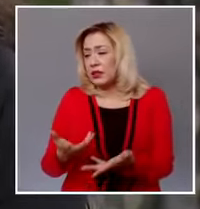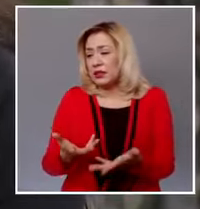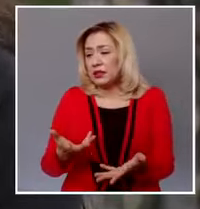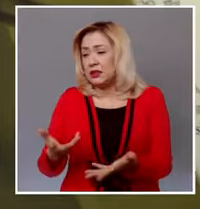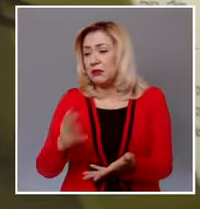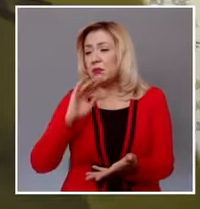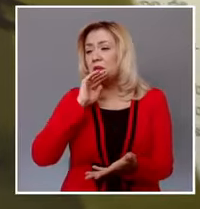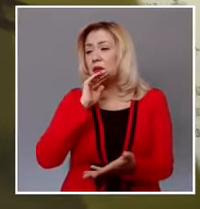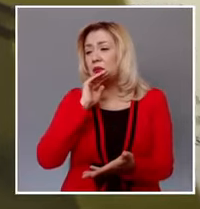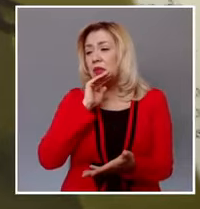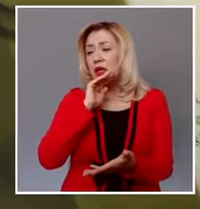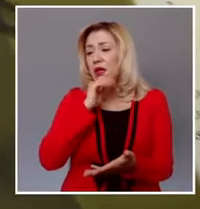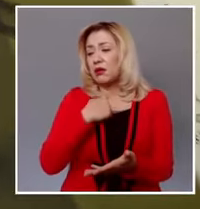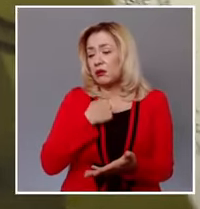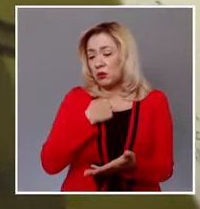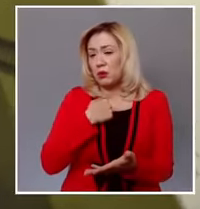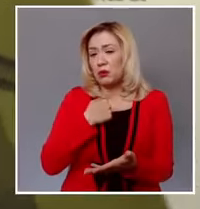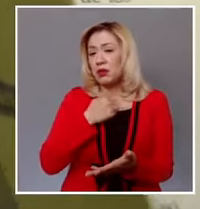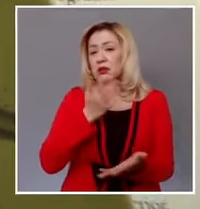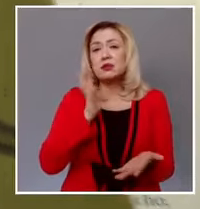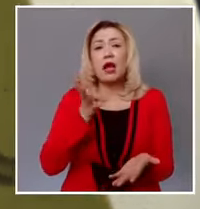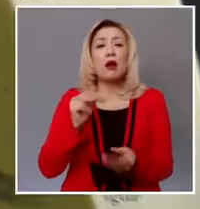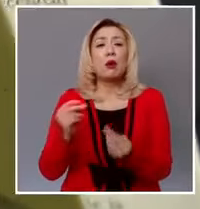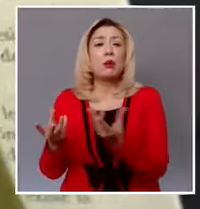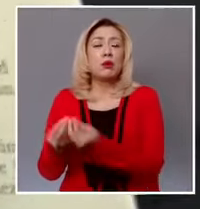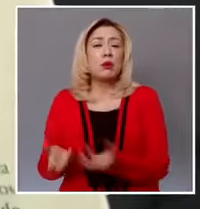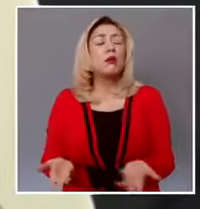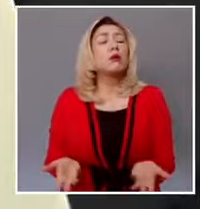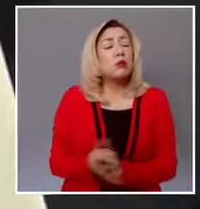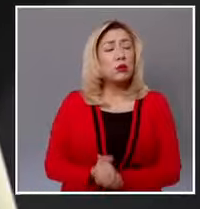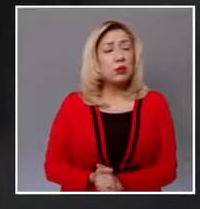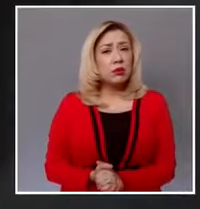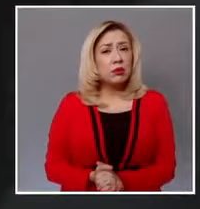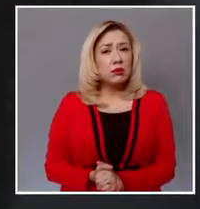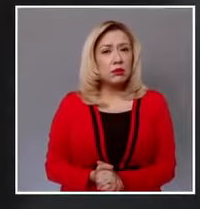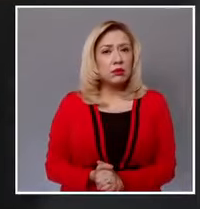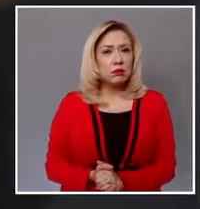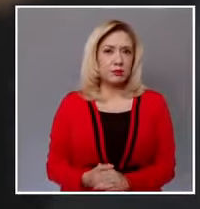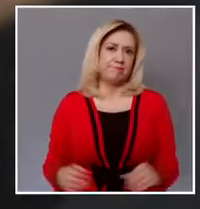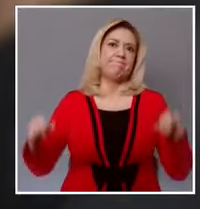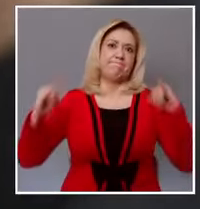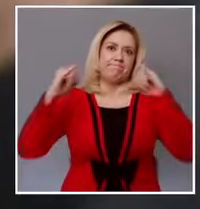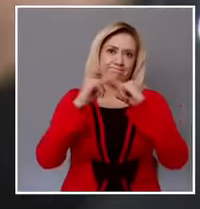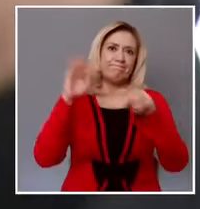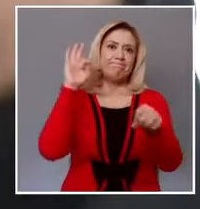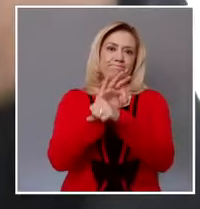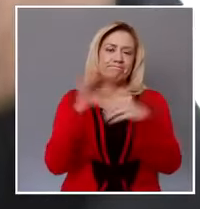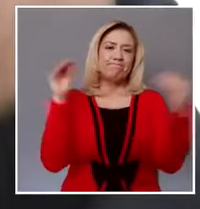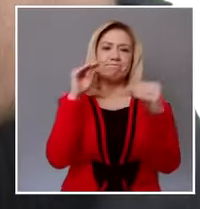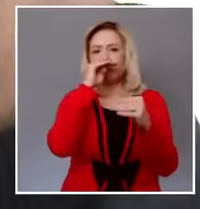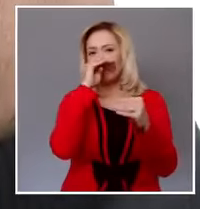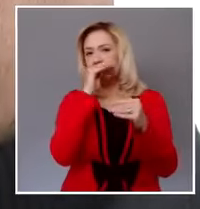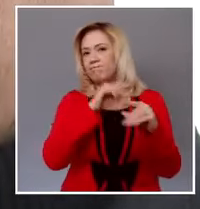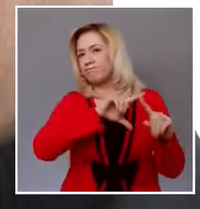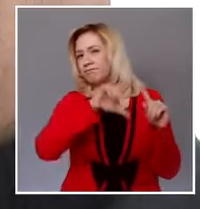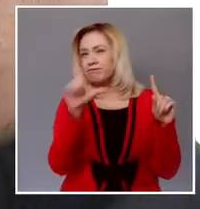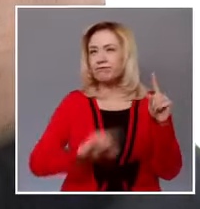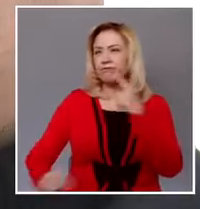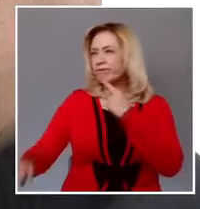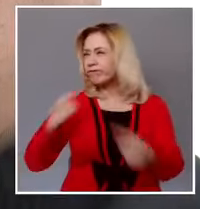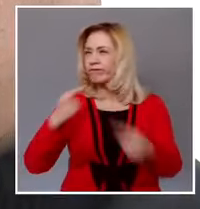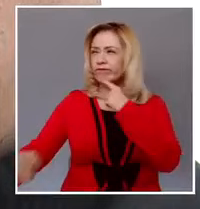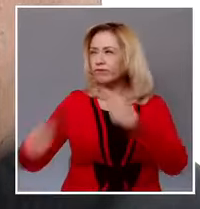regresar? Su caso llegó al Instituto Federal de Defensoría Pública, donde se armó una estrategia legal centrada en demostrar